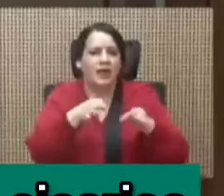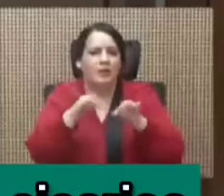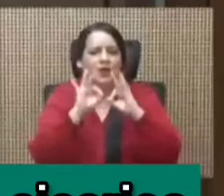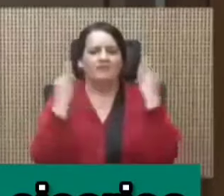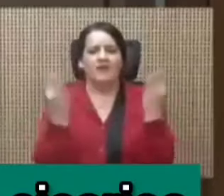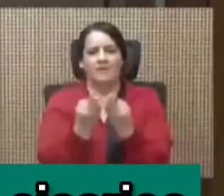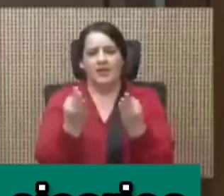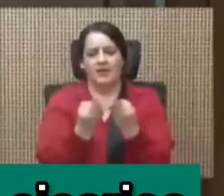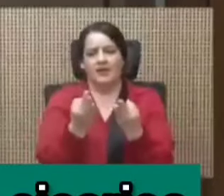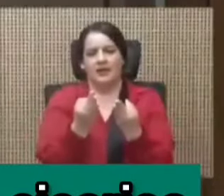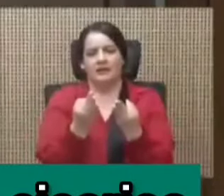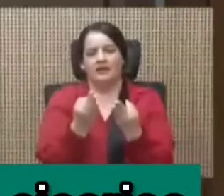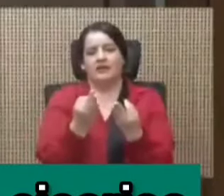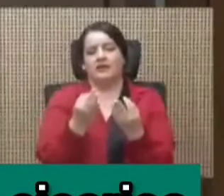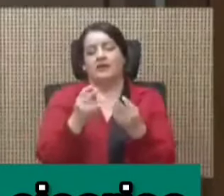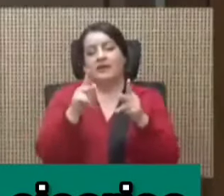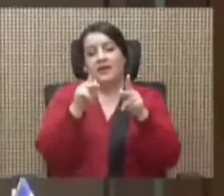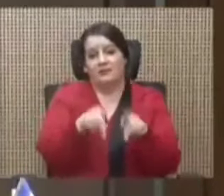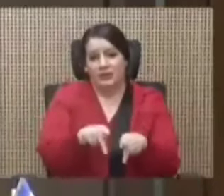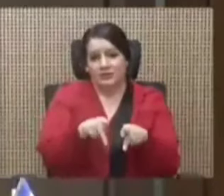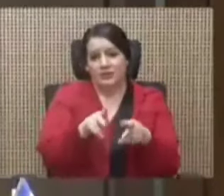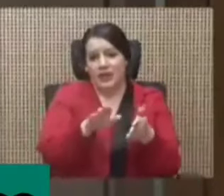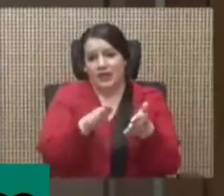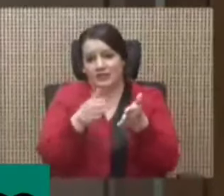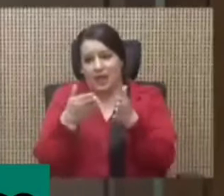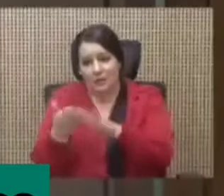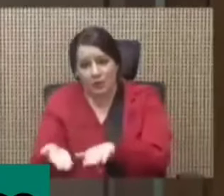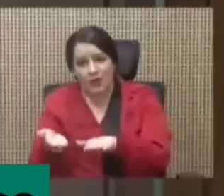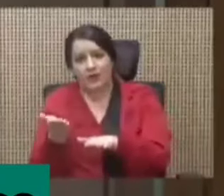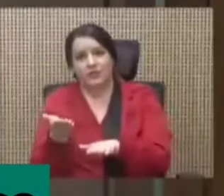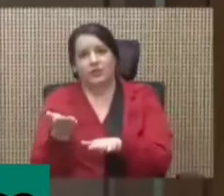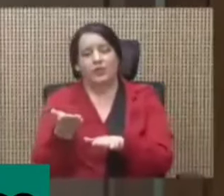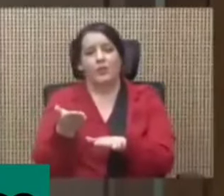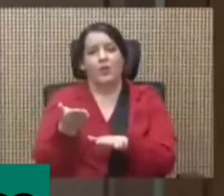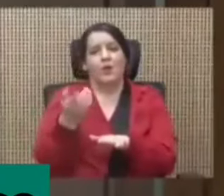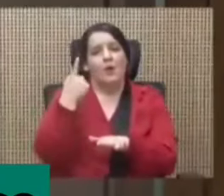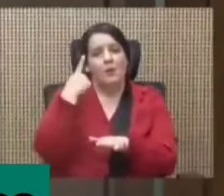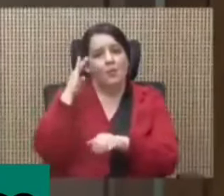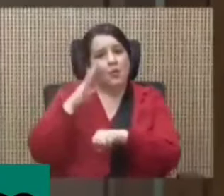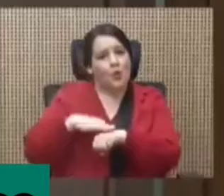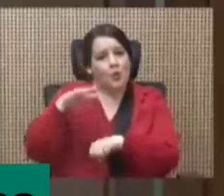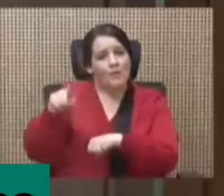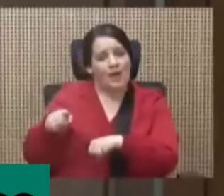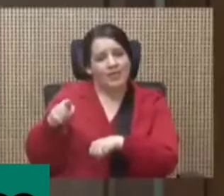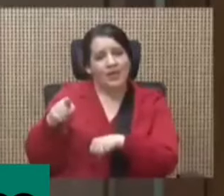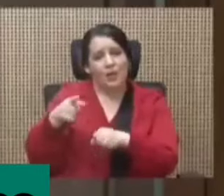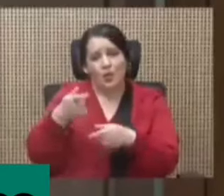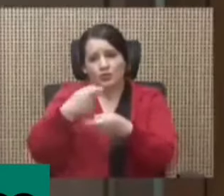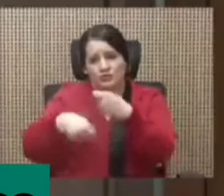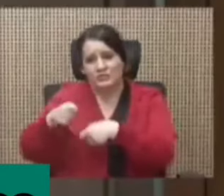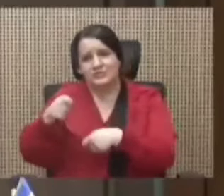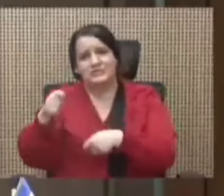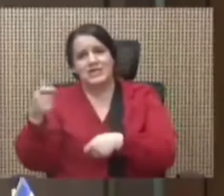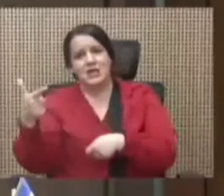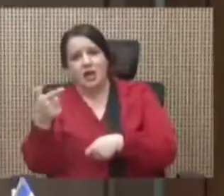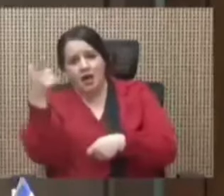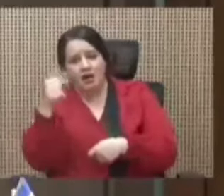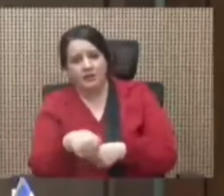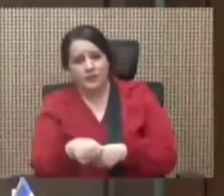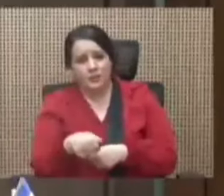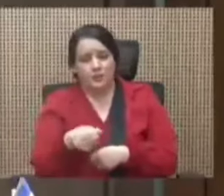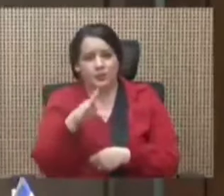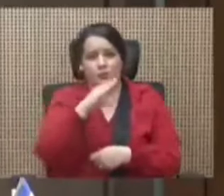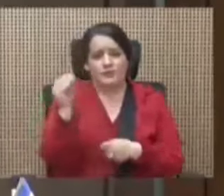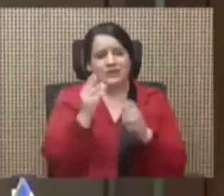que han perdido un ser querido en manos de los sicarios o de parejas que buscan más bien callarles y dejarlos